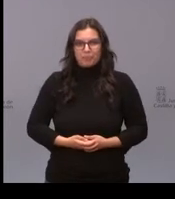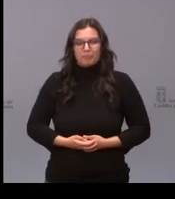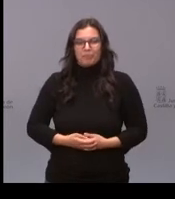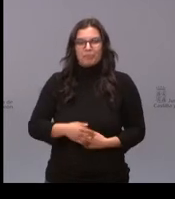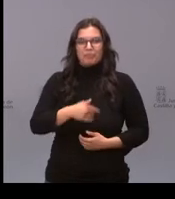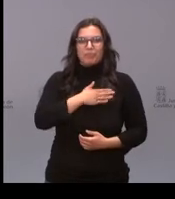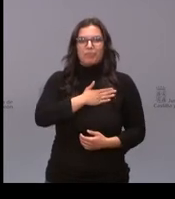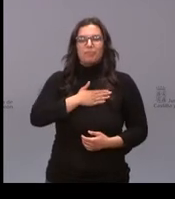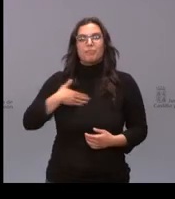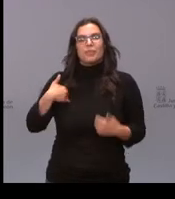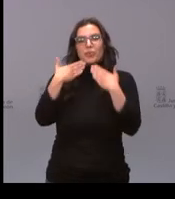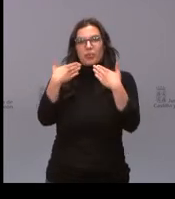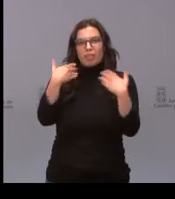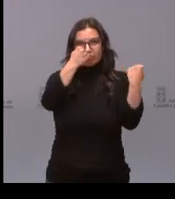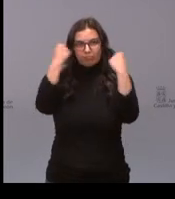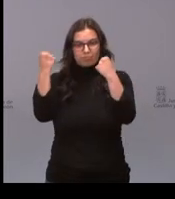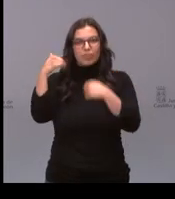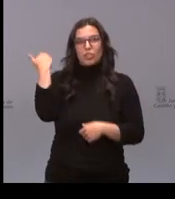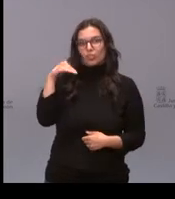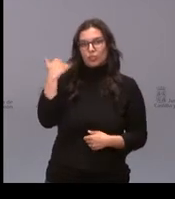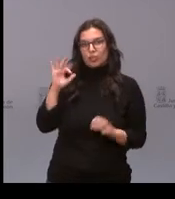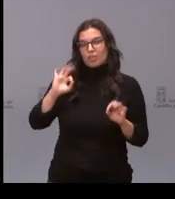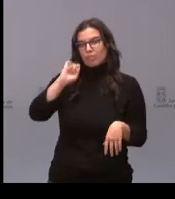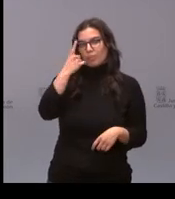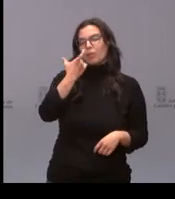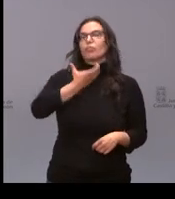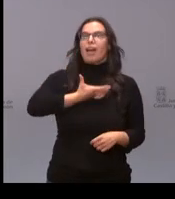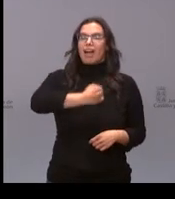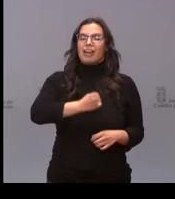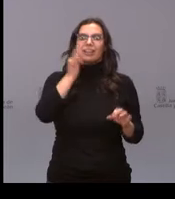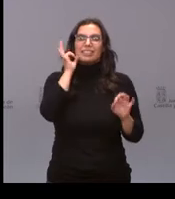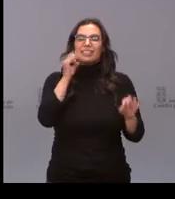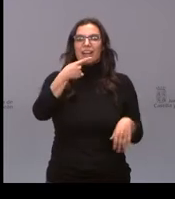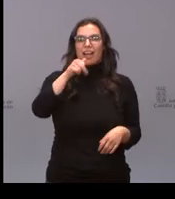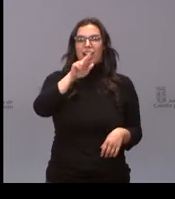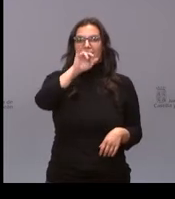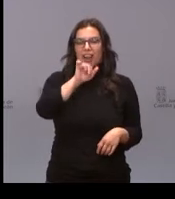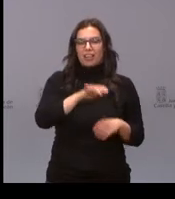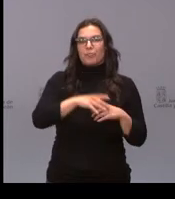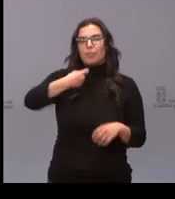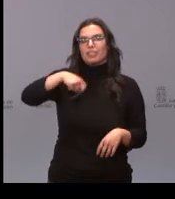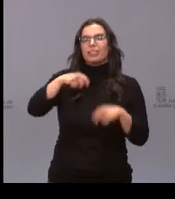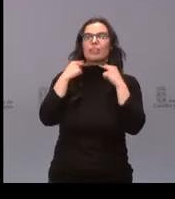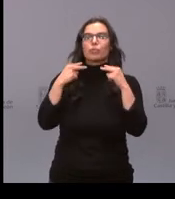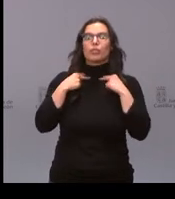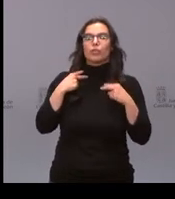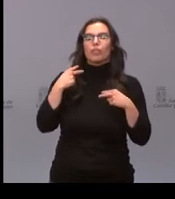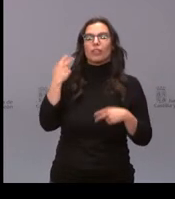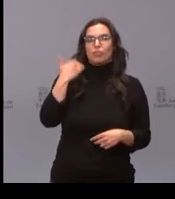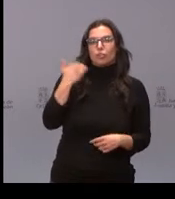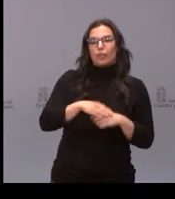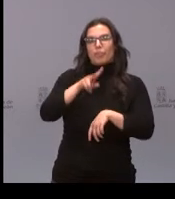las autoridades sorianas, en primer lugar, a la alcaldesa de Garray, al presidente de la Diputación de Soria, a la delegada territorial de